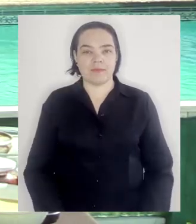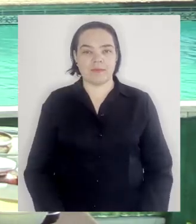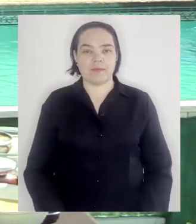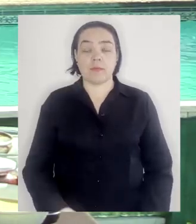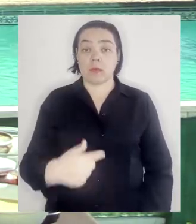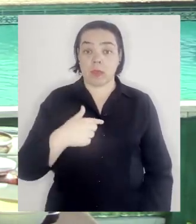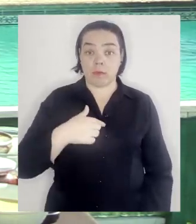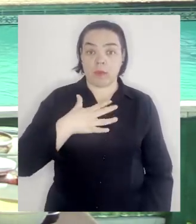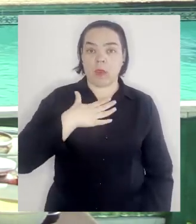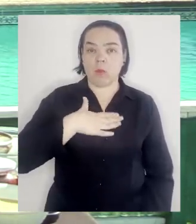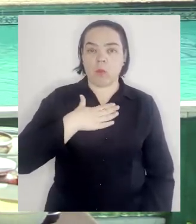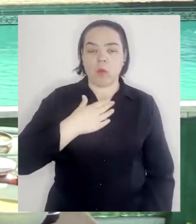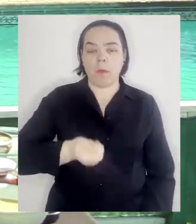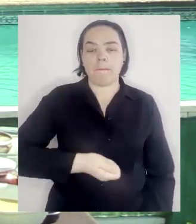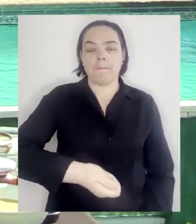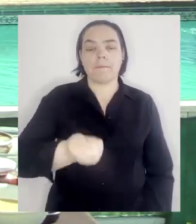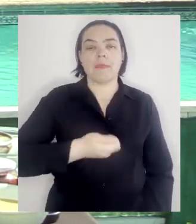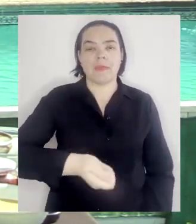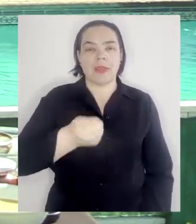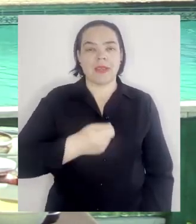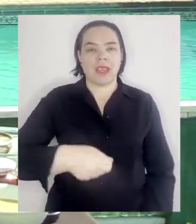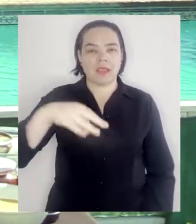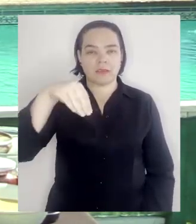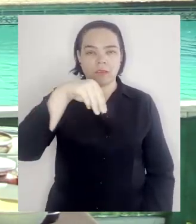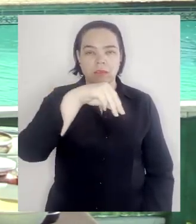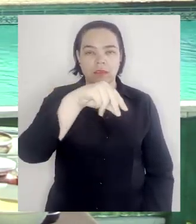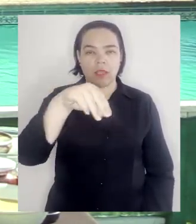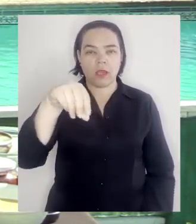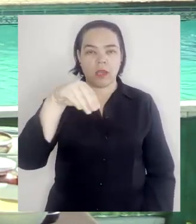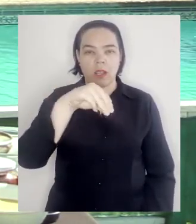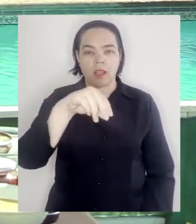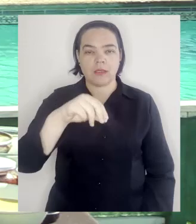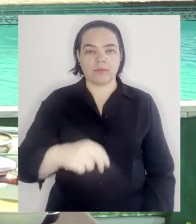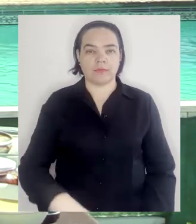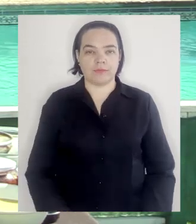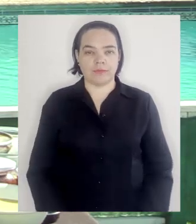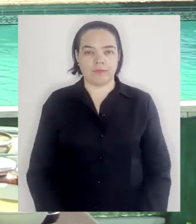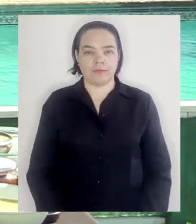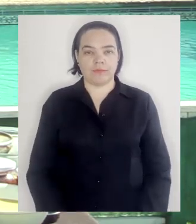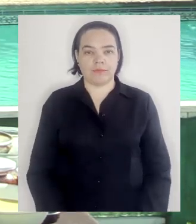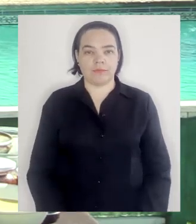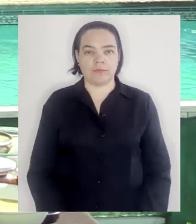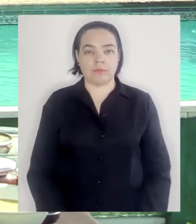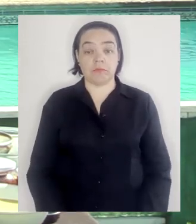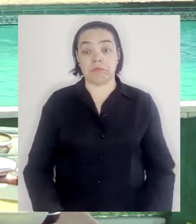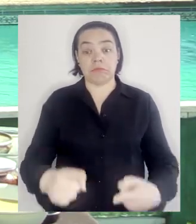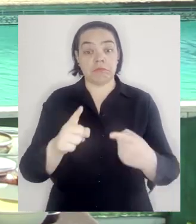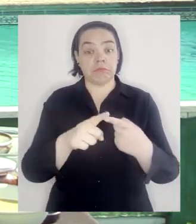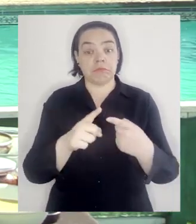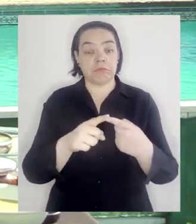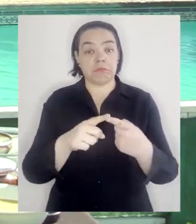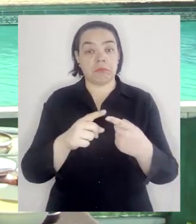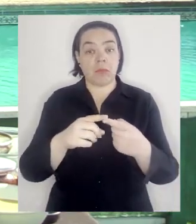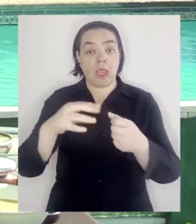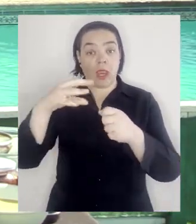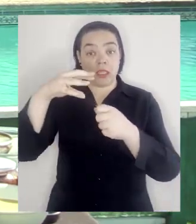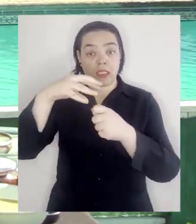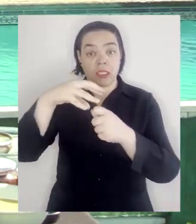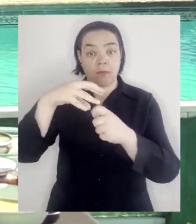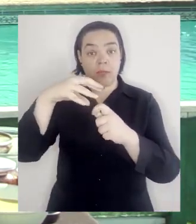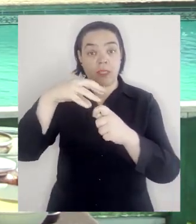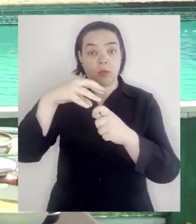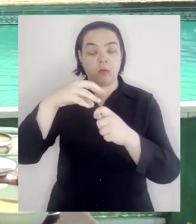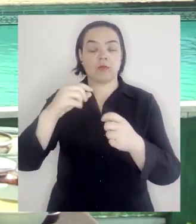salada. Tú haces una bechamel, una salsa bechamel al lado. Sí, sí. Tú puedes hacer ramón, champiñón, lo mezclas con la